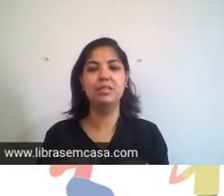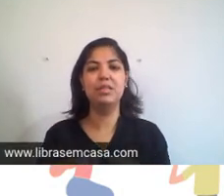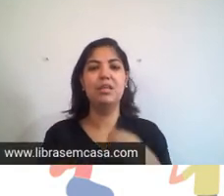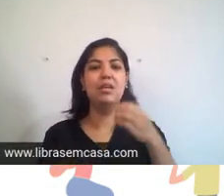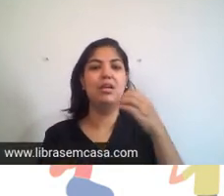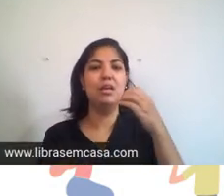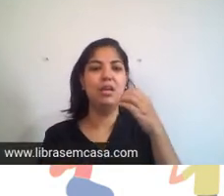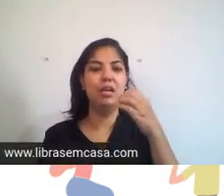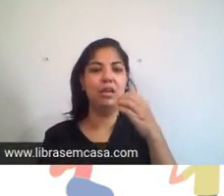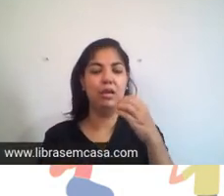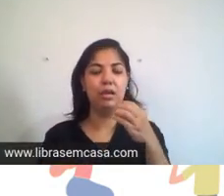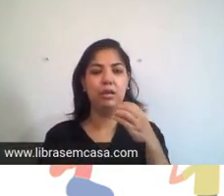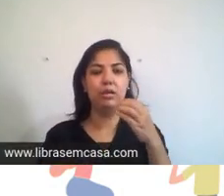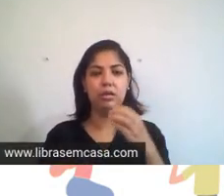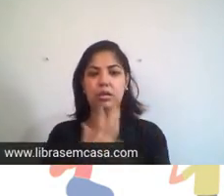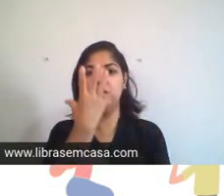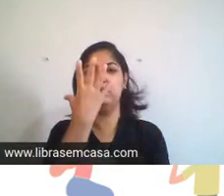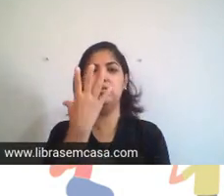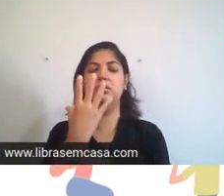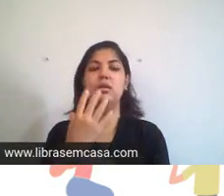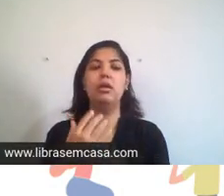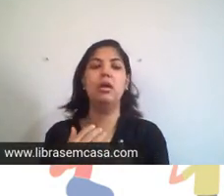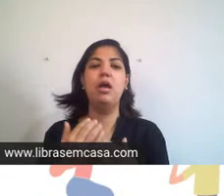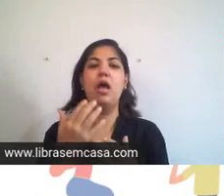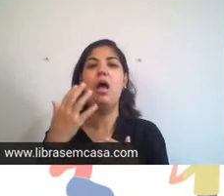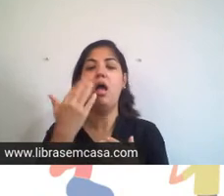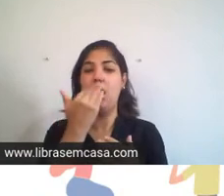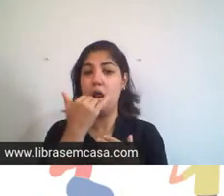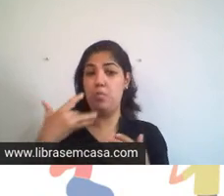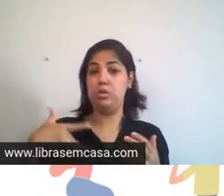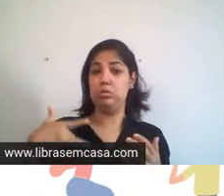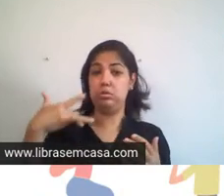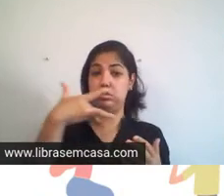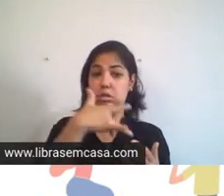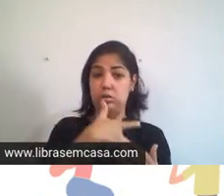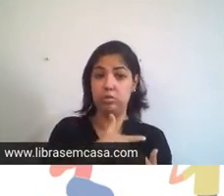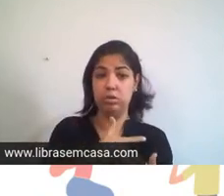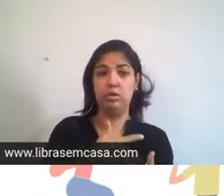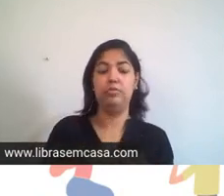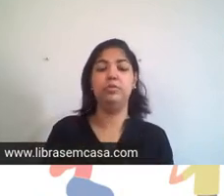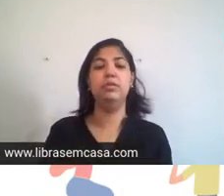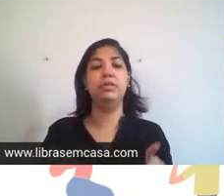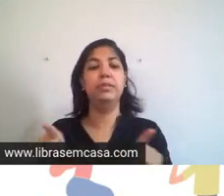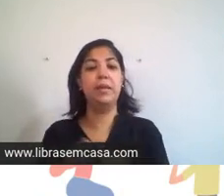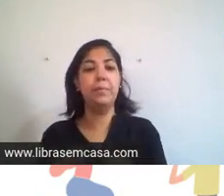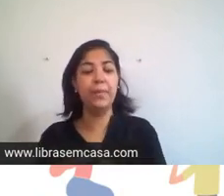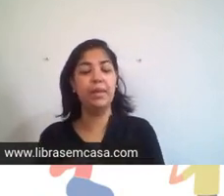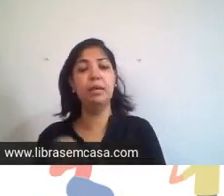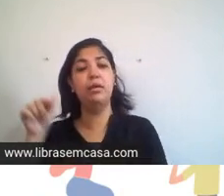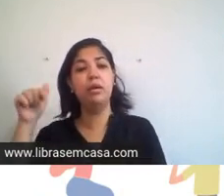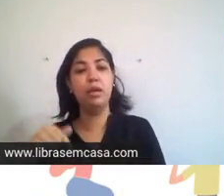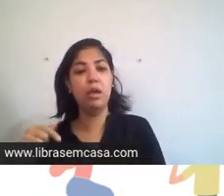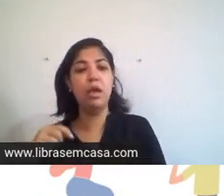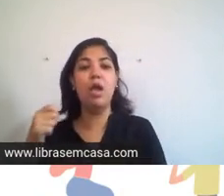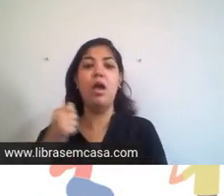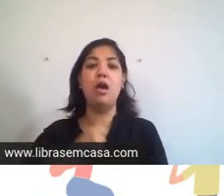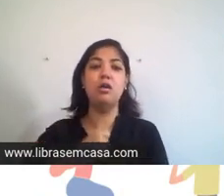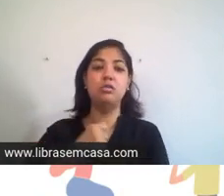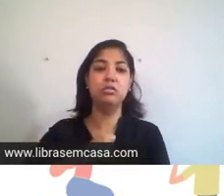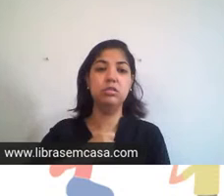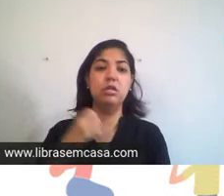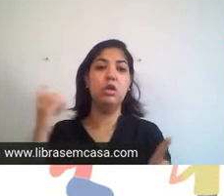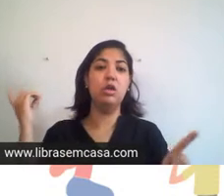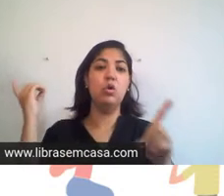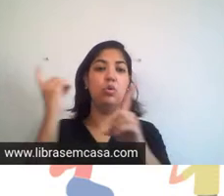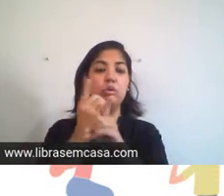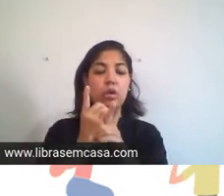de alimentos sanos y creció la agroecología en nuestra región. También en el caso de Argentina encontramos en las